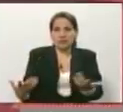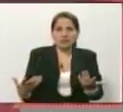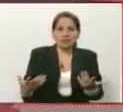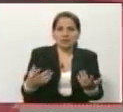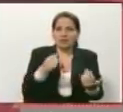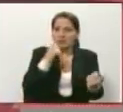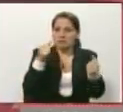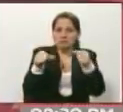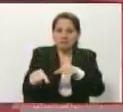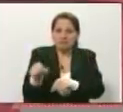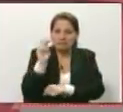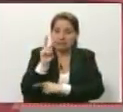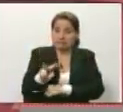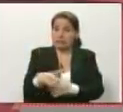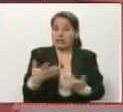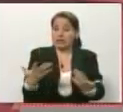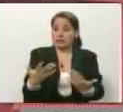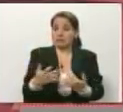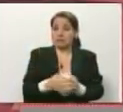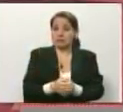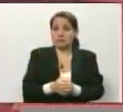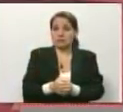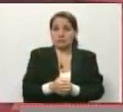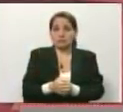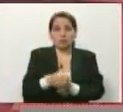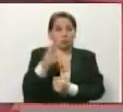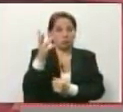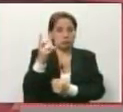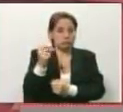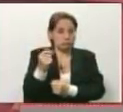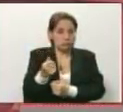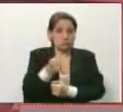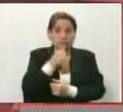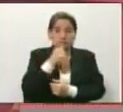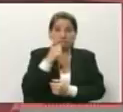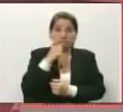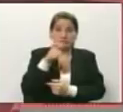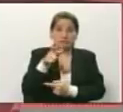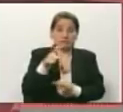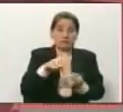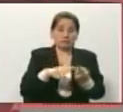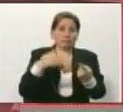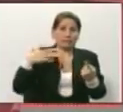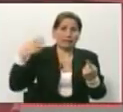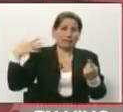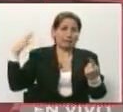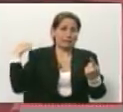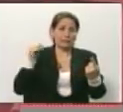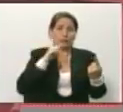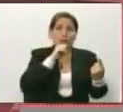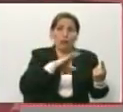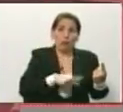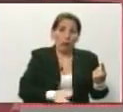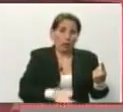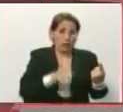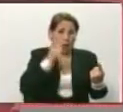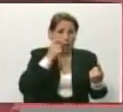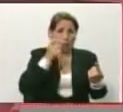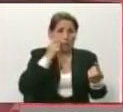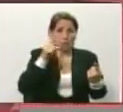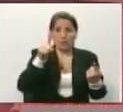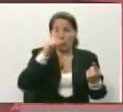esto. Vean la cuenta, pues. Vean la cuenta, ¿quiénes han levantado? Desde Salas Romer. Desde Salas Romer. Tienen uno por